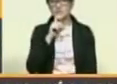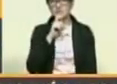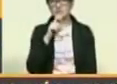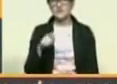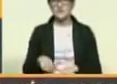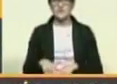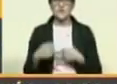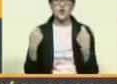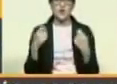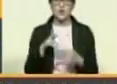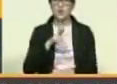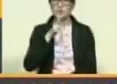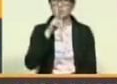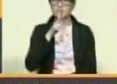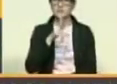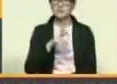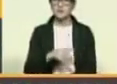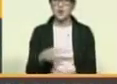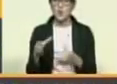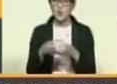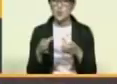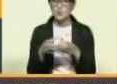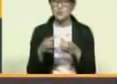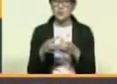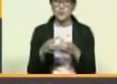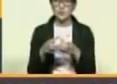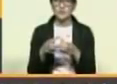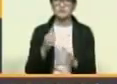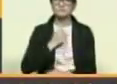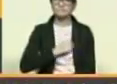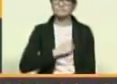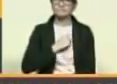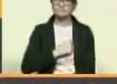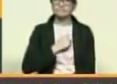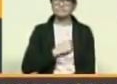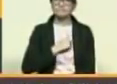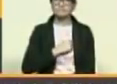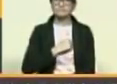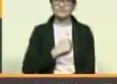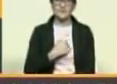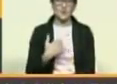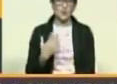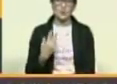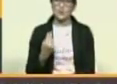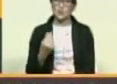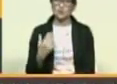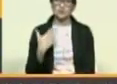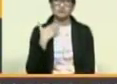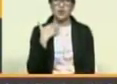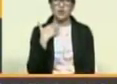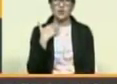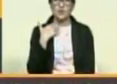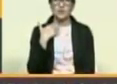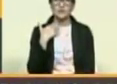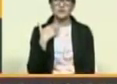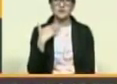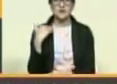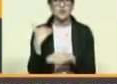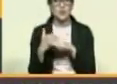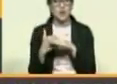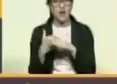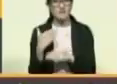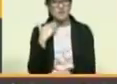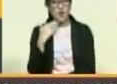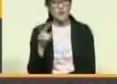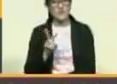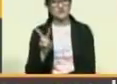violenta de grupos que lamentablemente le han hecho ya mucho daño. Como le hicieron daño a los venezolanos,